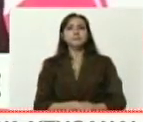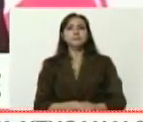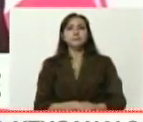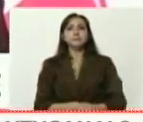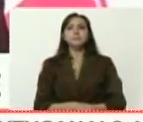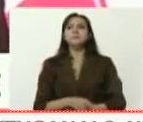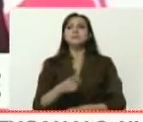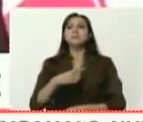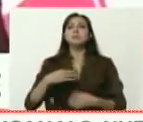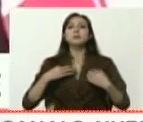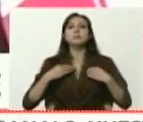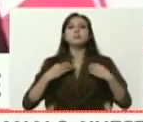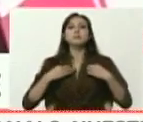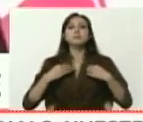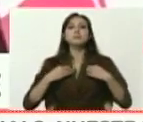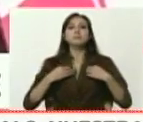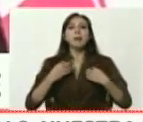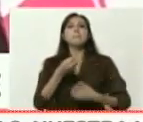vestidos de blanco.